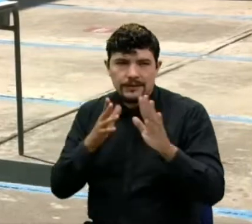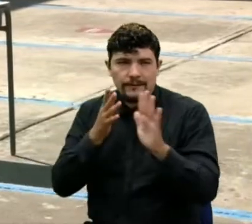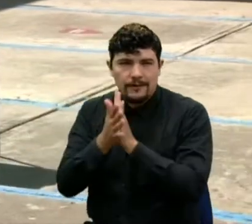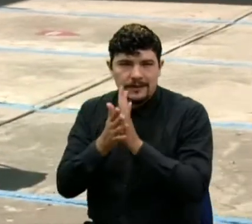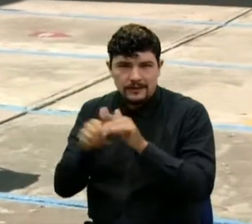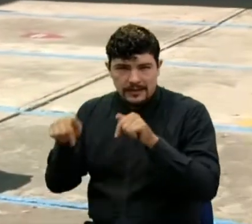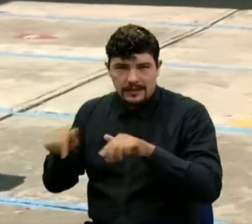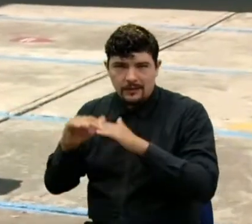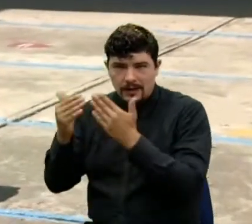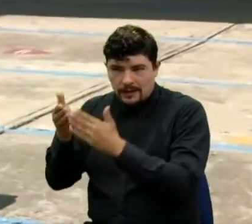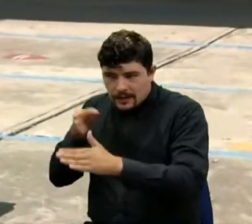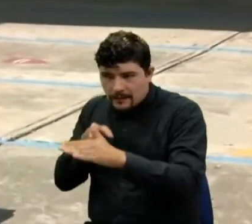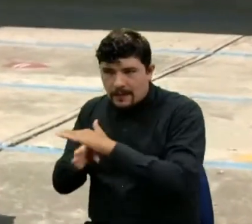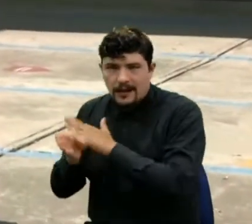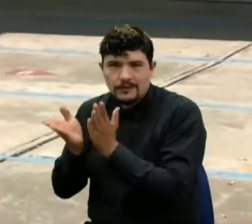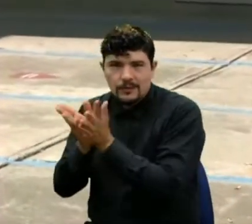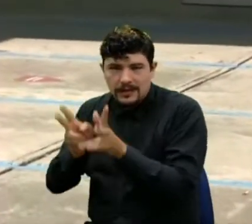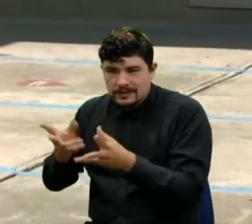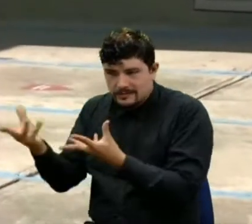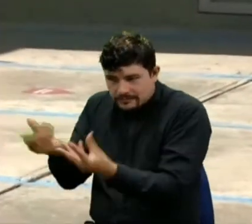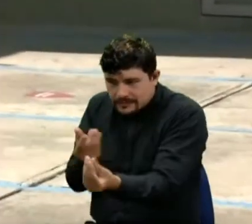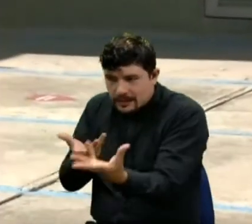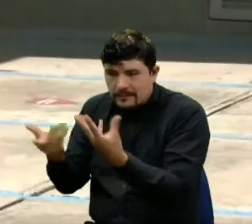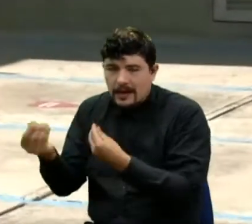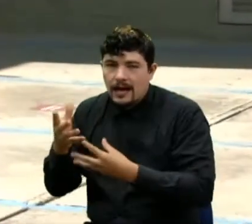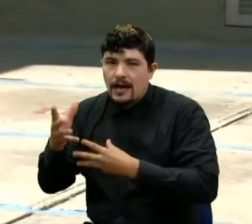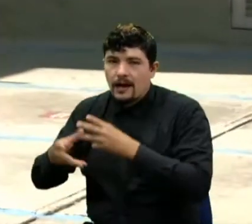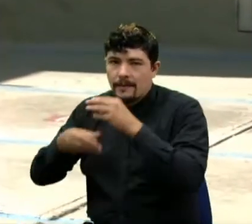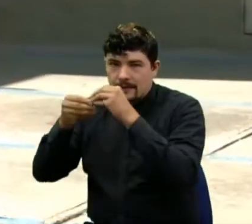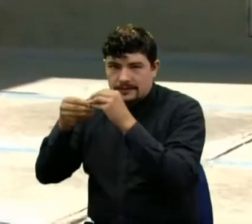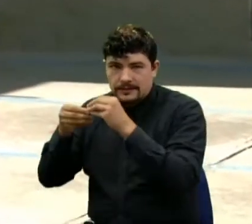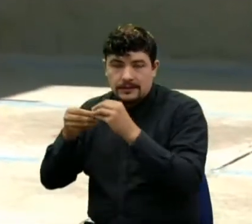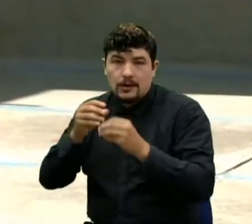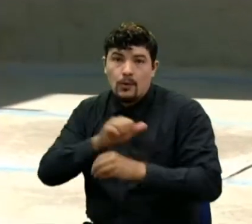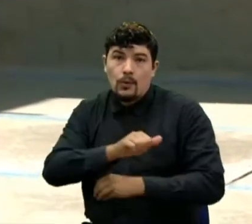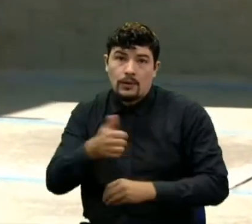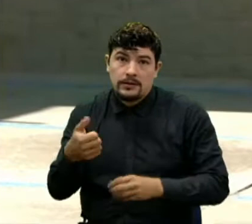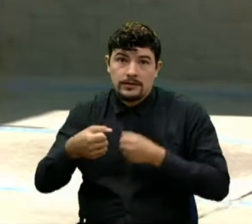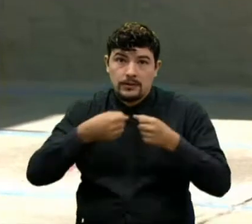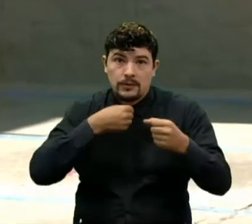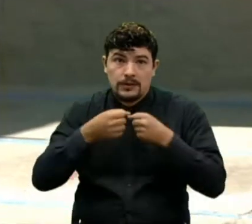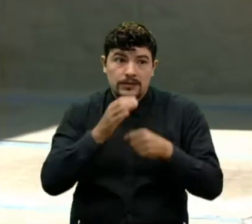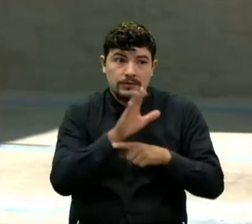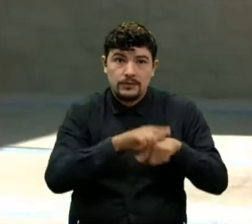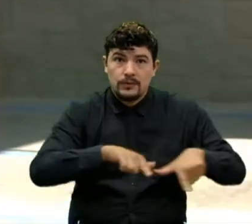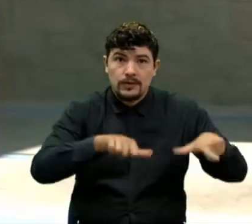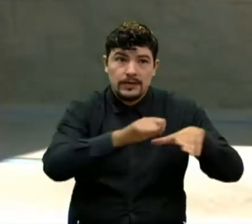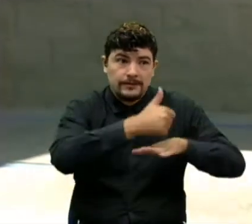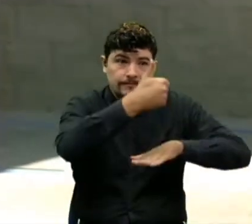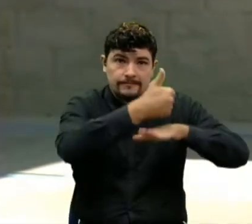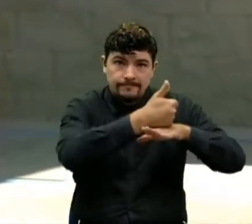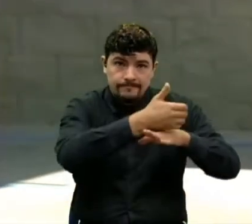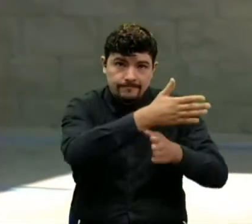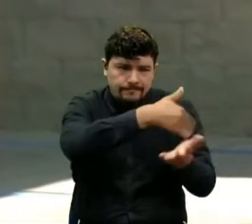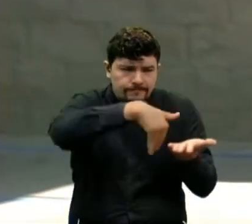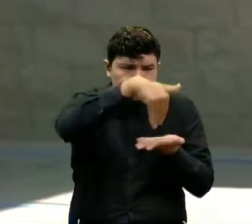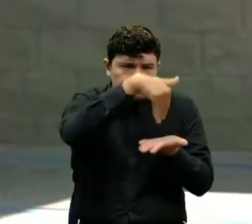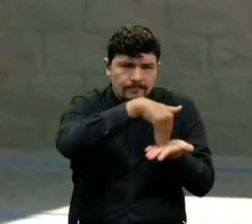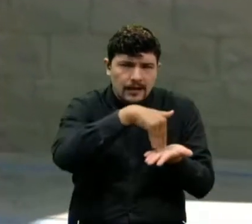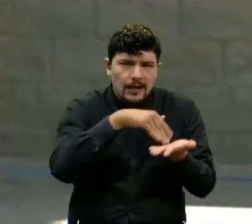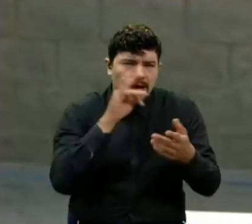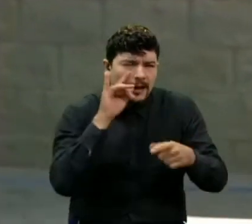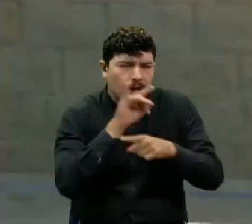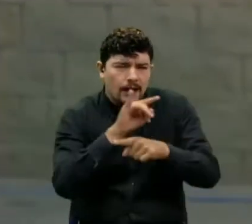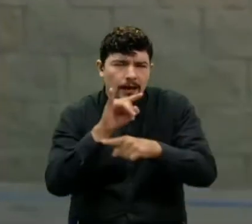de igual forma tenemos otras noticias que se generan desde el puesto de mando unificado que ha liderado la gobernación de santander y que ha